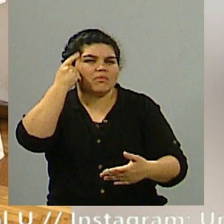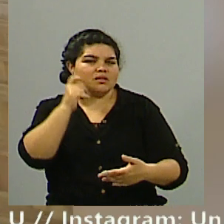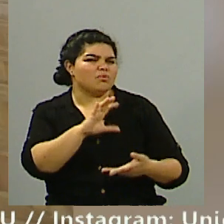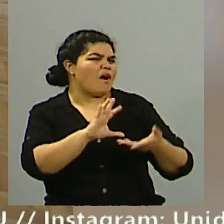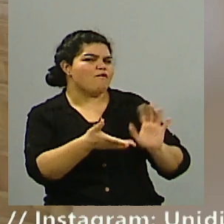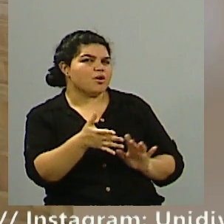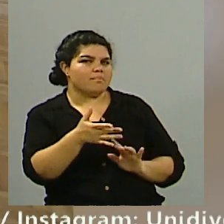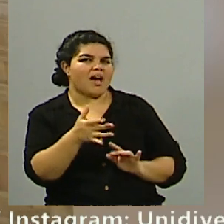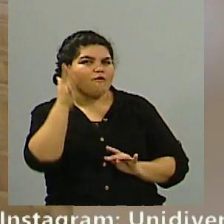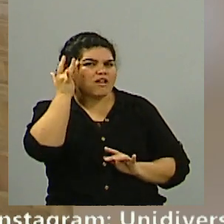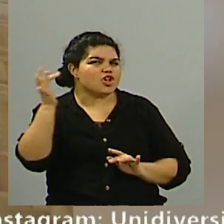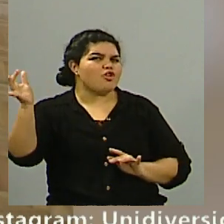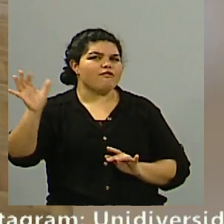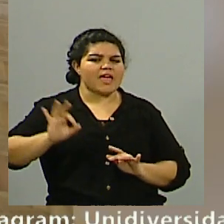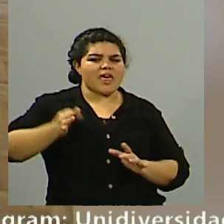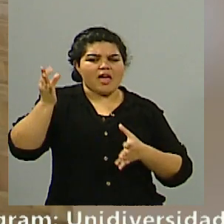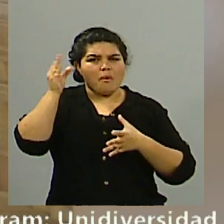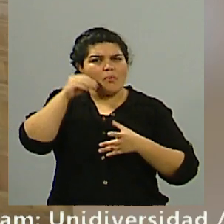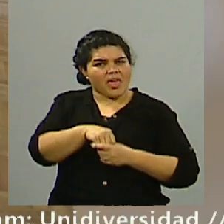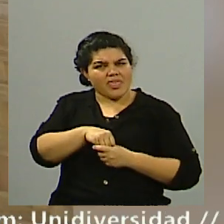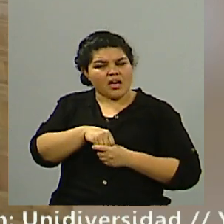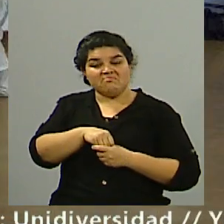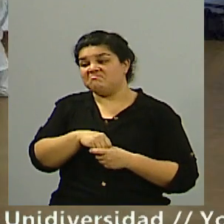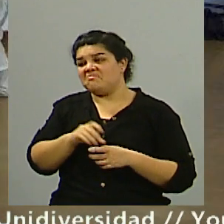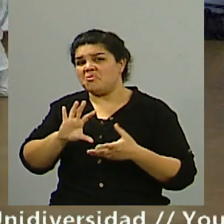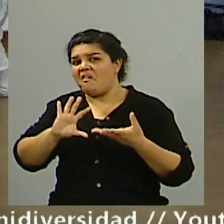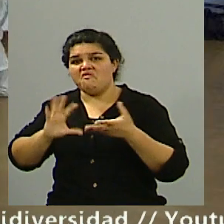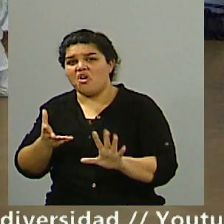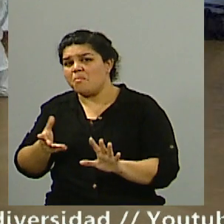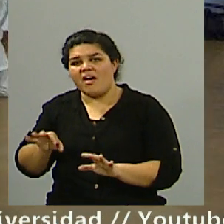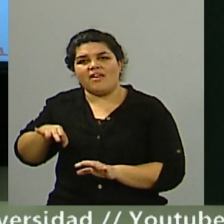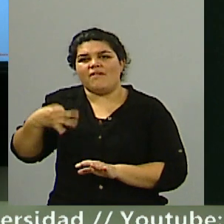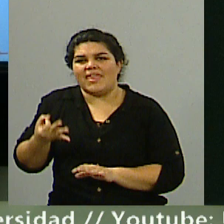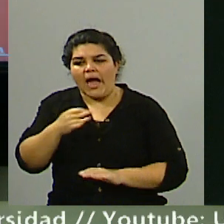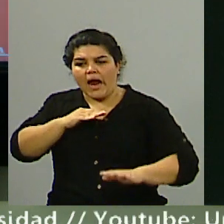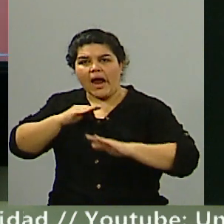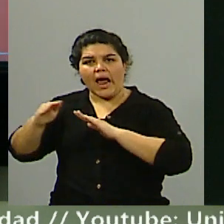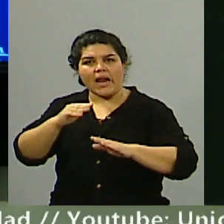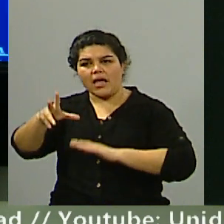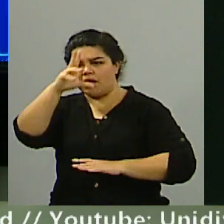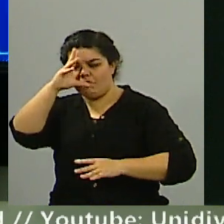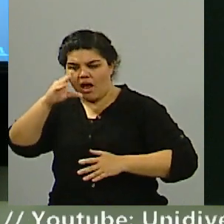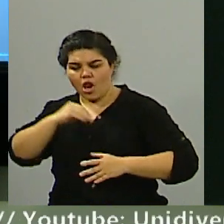vida? Es una yo diría que es una manera de vivir, es una manera de vivir, una forma de enfrentar la vida.